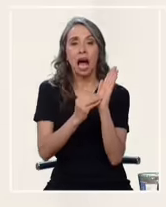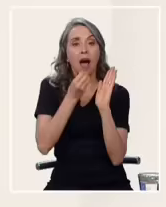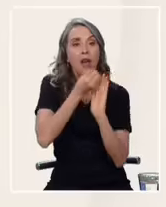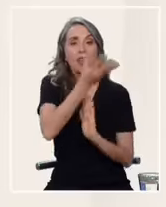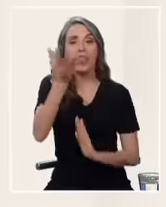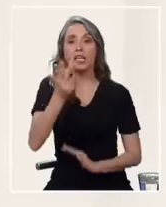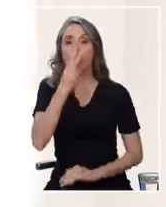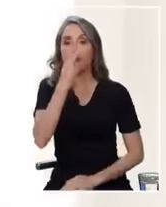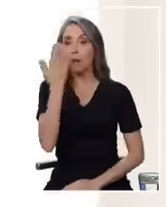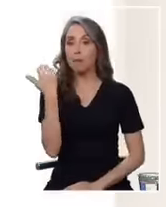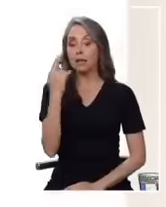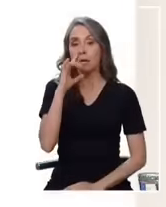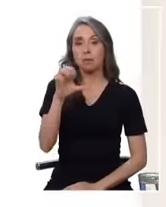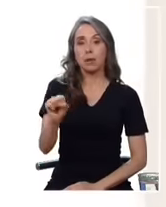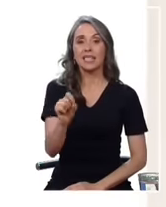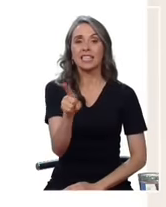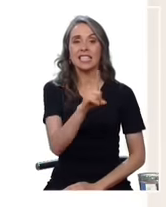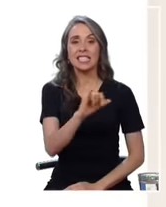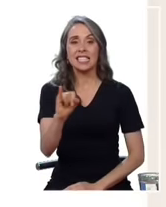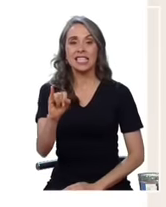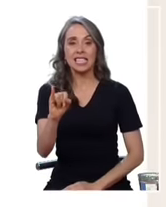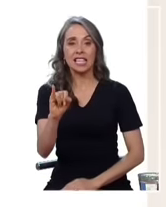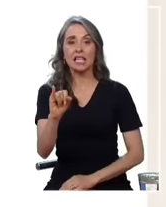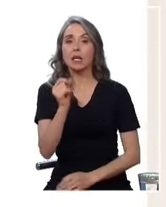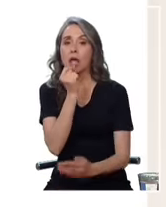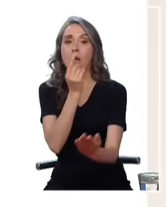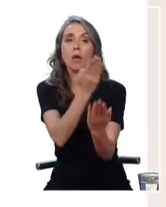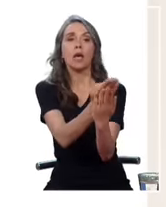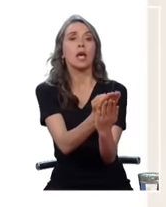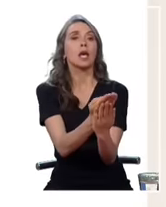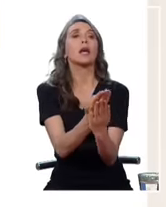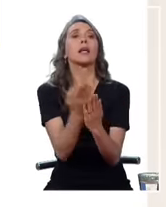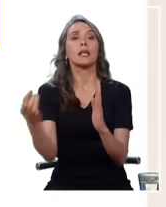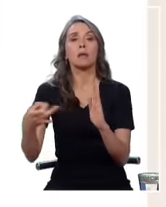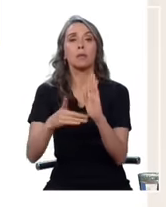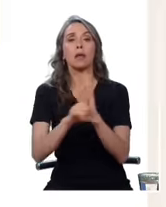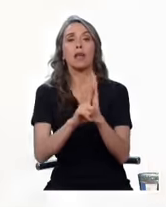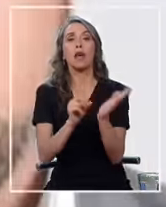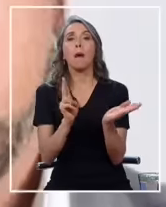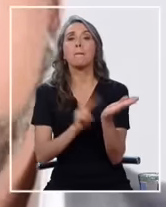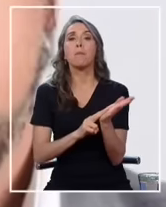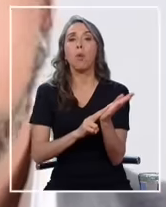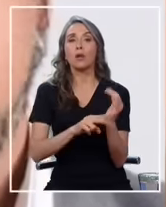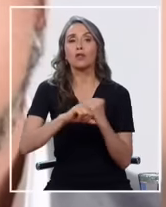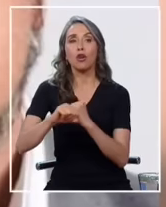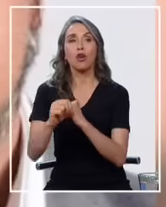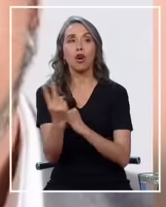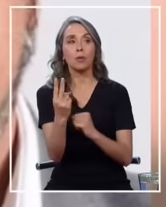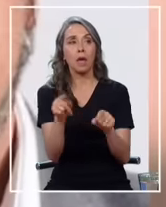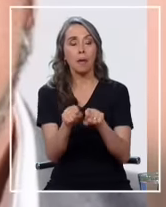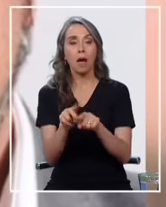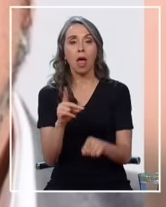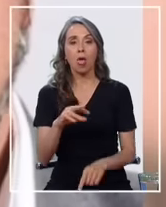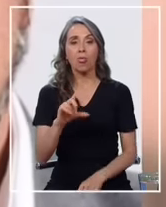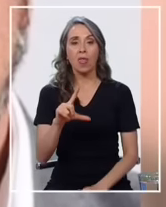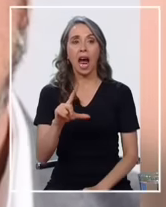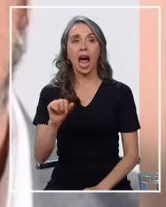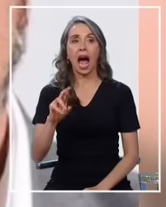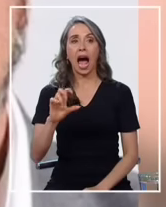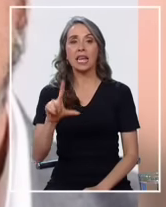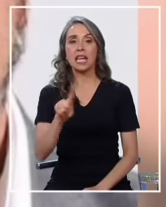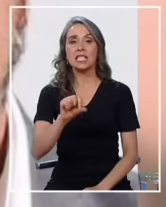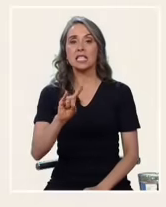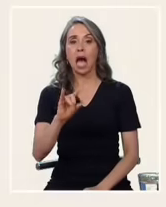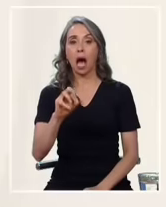este escándalo. El Servicio de Impuestos Internos se querellaba por delitos tributarios contra los hermanos Daniel y Ariel